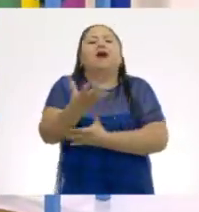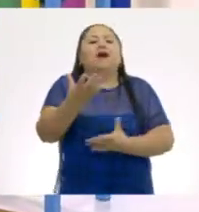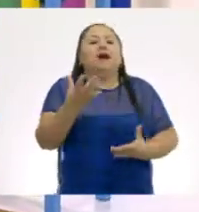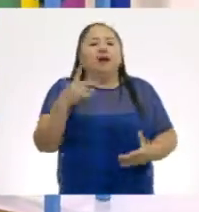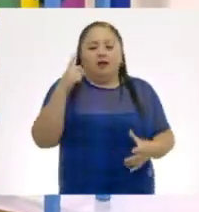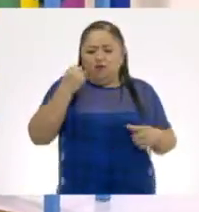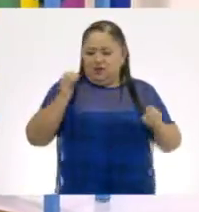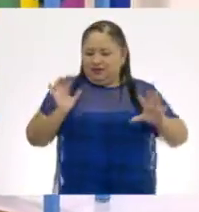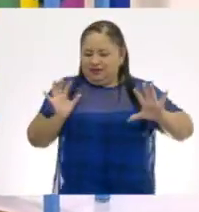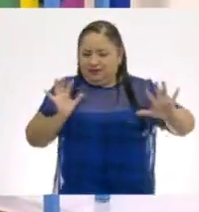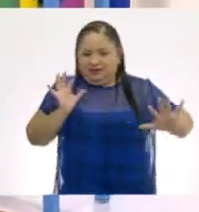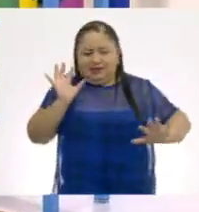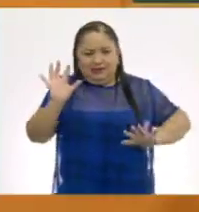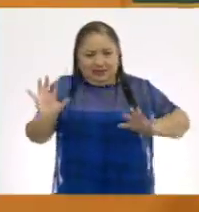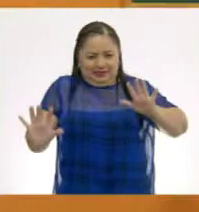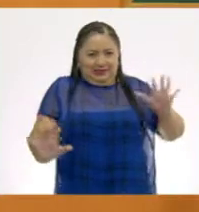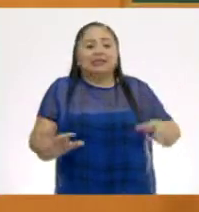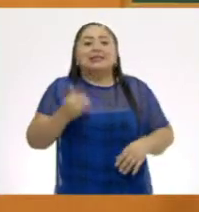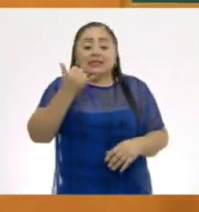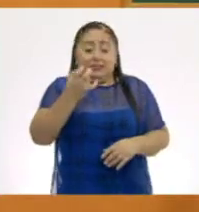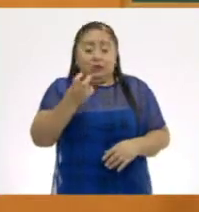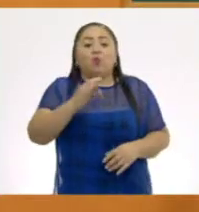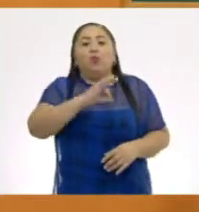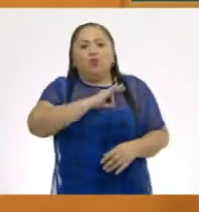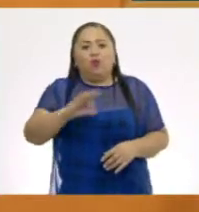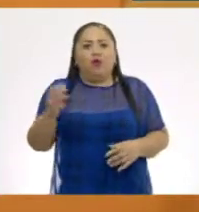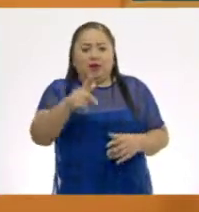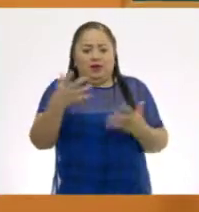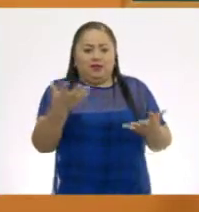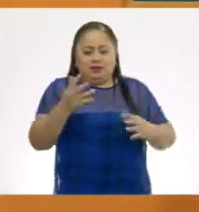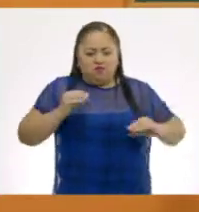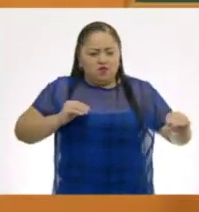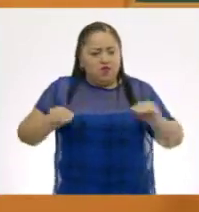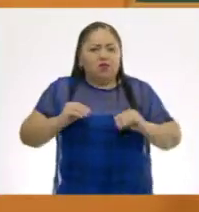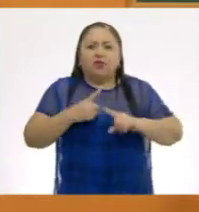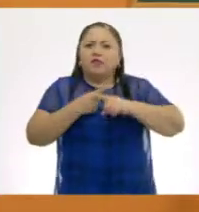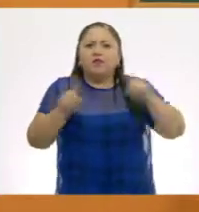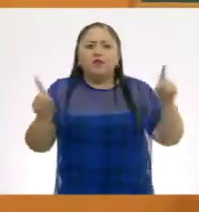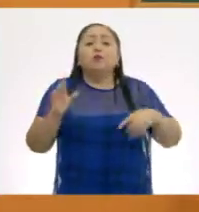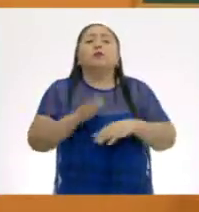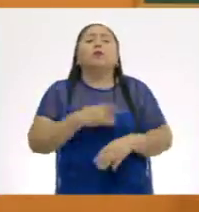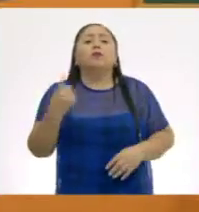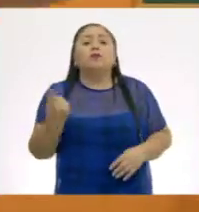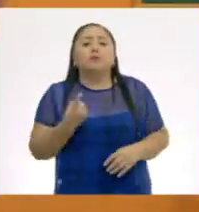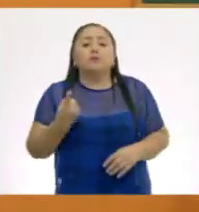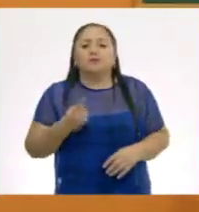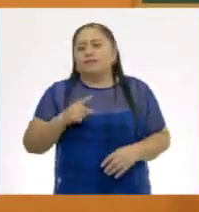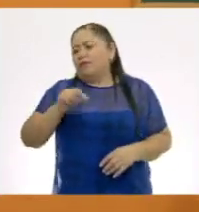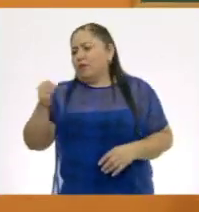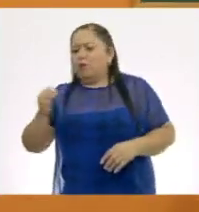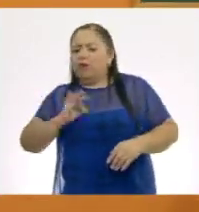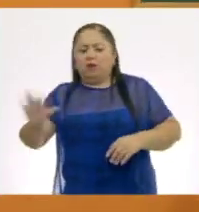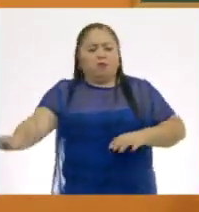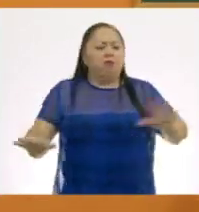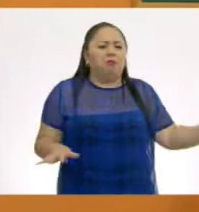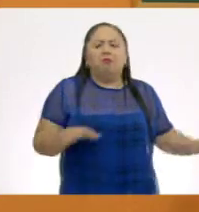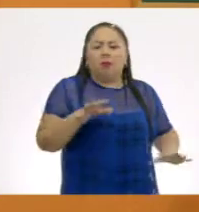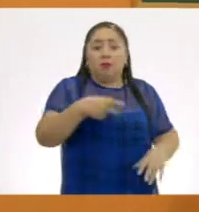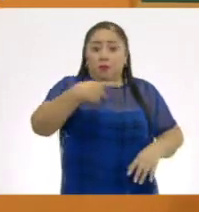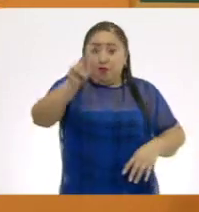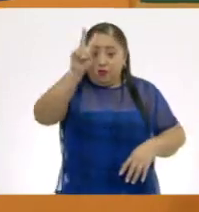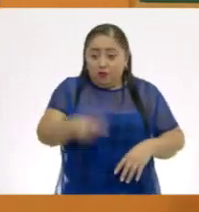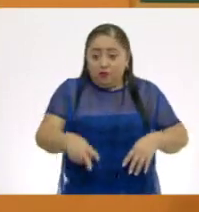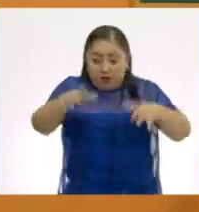Quería salir, empujar y entonces poder hacer esa presión y movimientos muy diferentes, porque uno, pues normal, podemos hacerlo aquí, pero